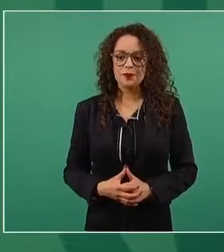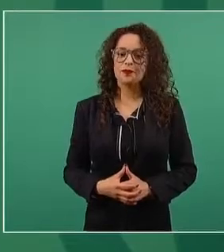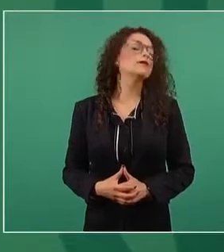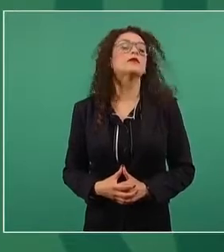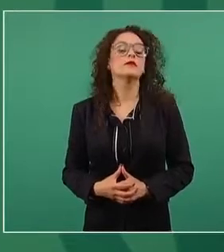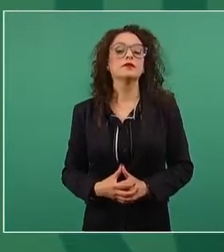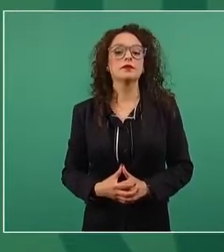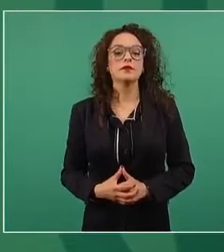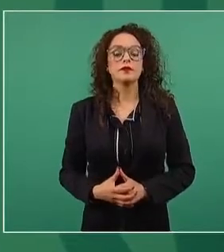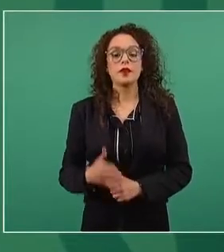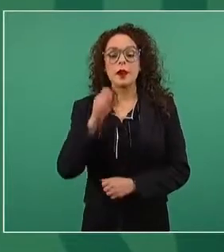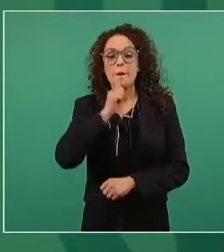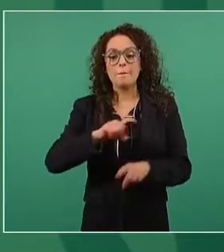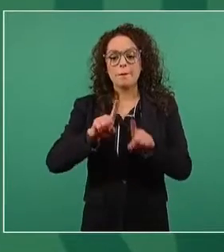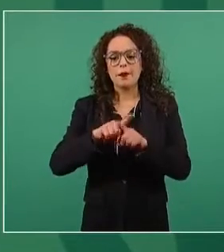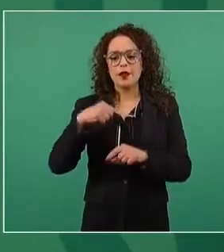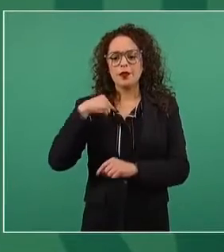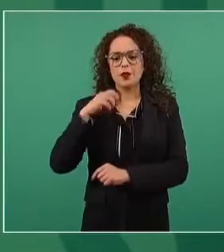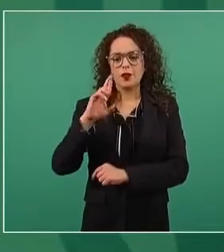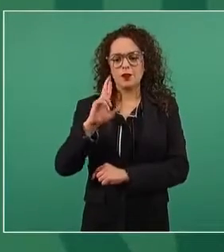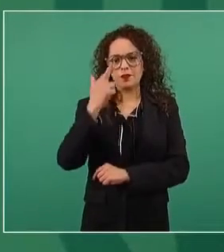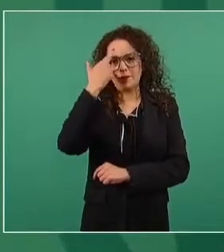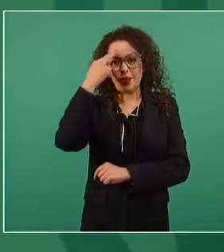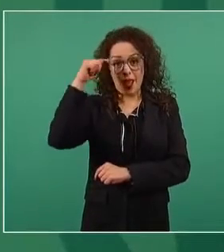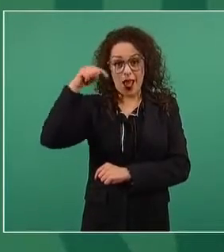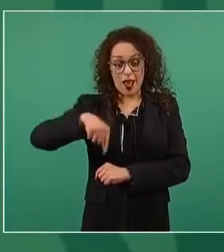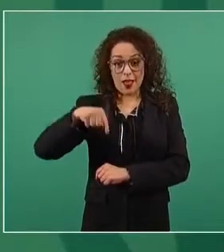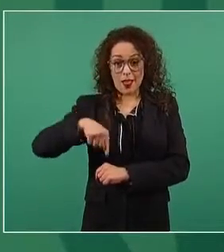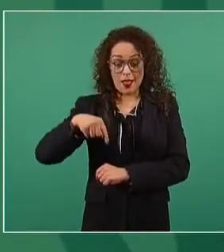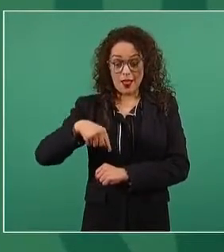Y también yo recordaba que aquí en Palacio